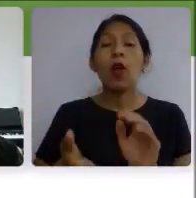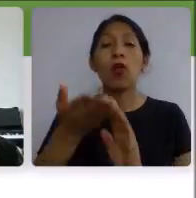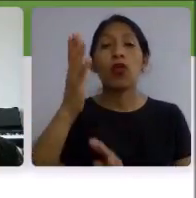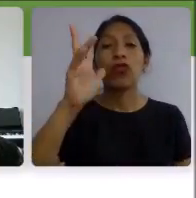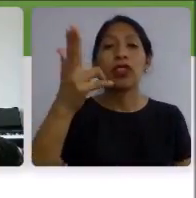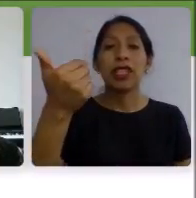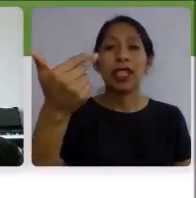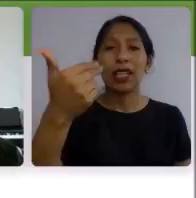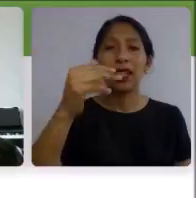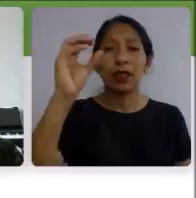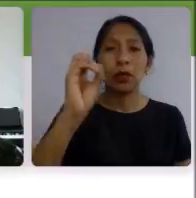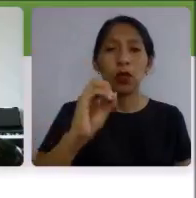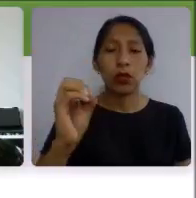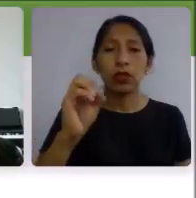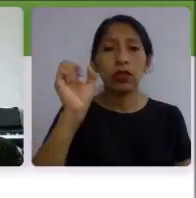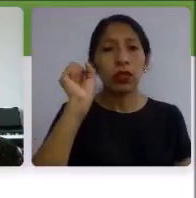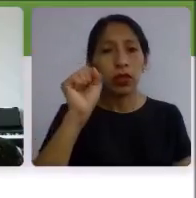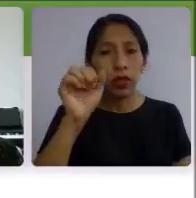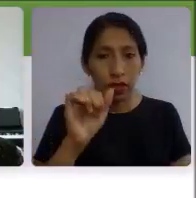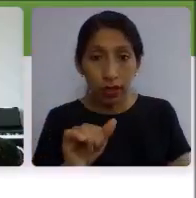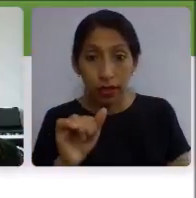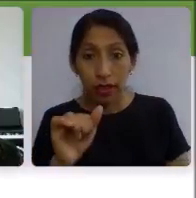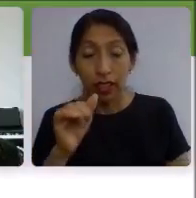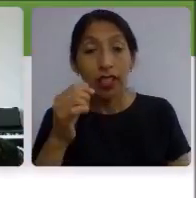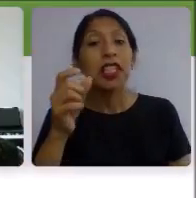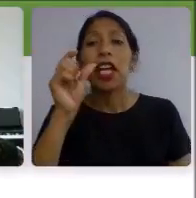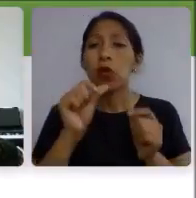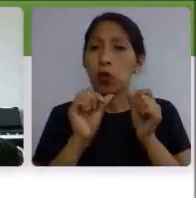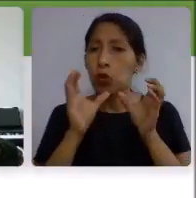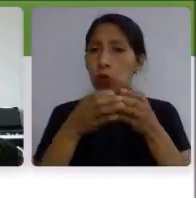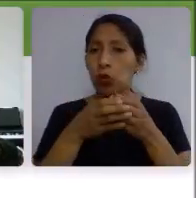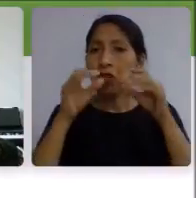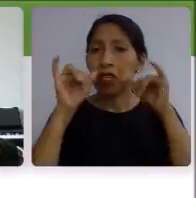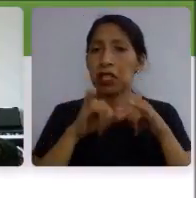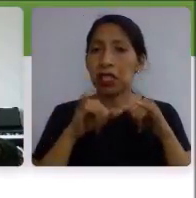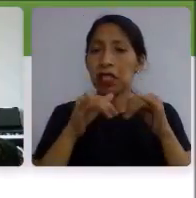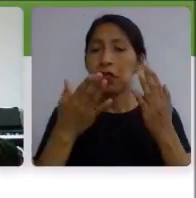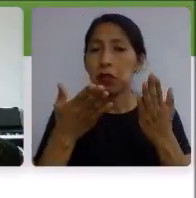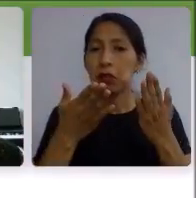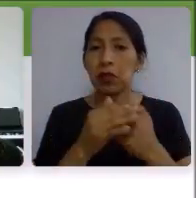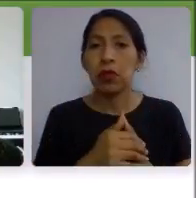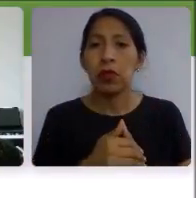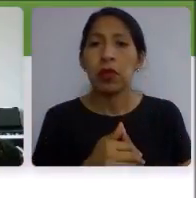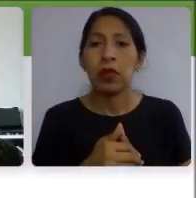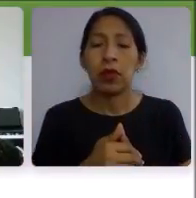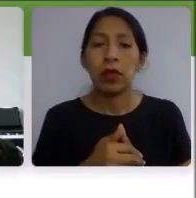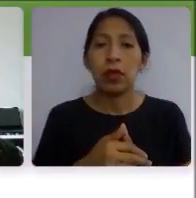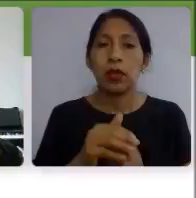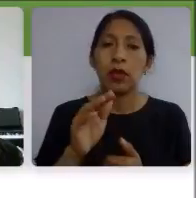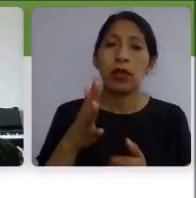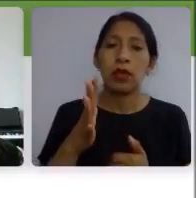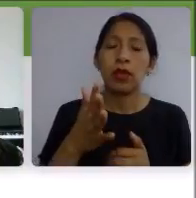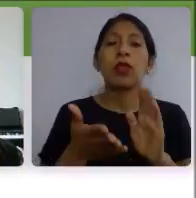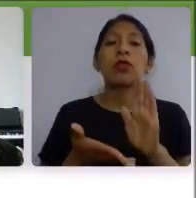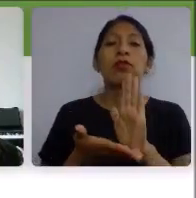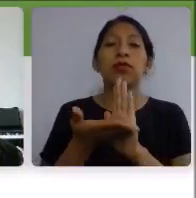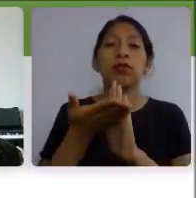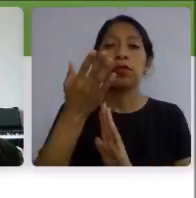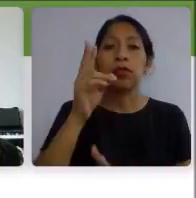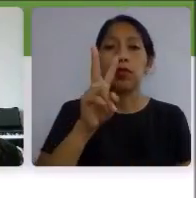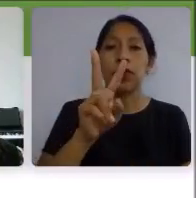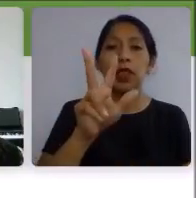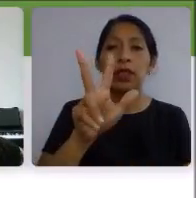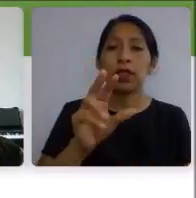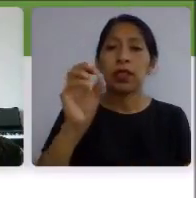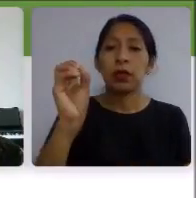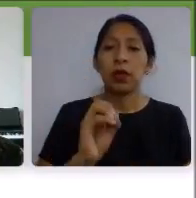13%. Y obviamente el grupo que se quedó sin viajar bajó de un mejor dicho, subió de un 23%